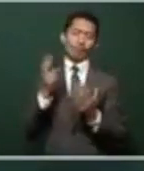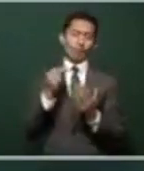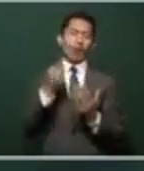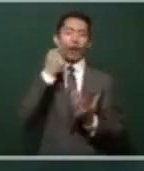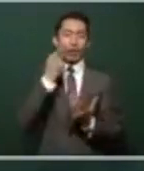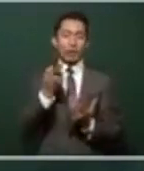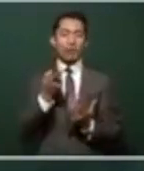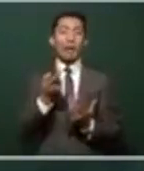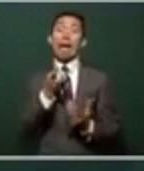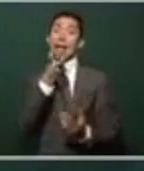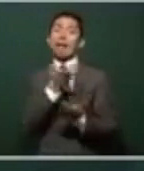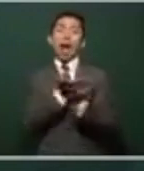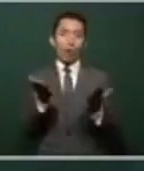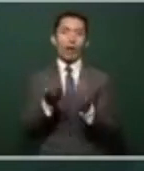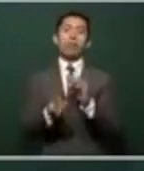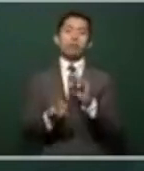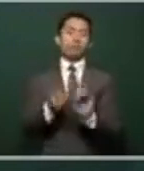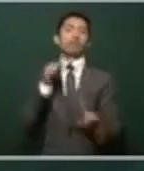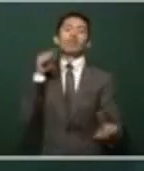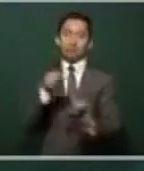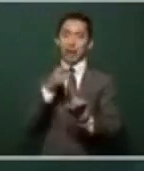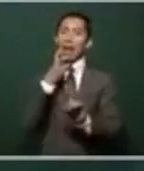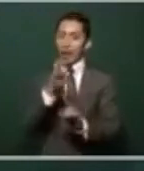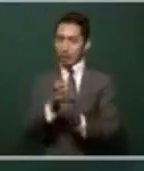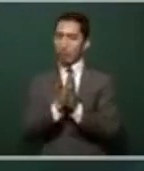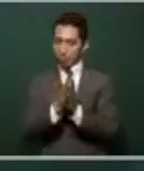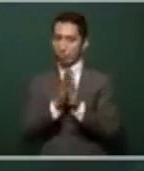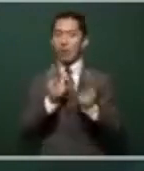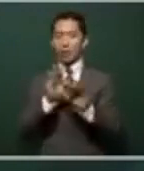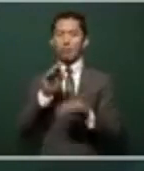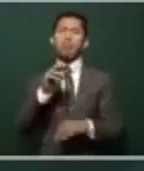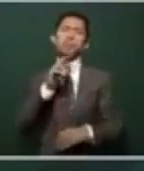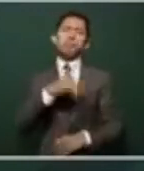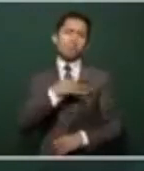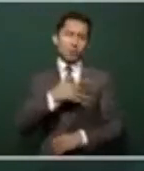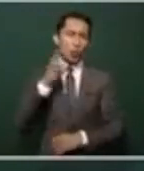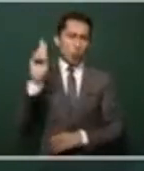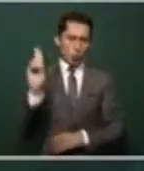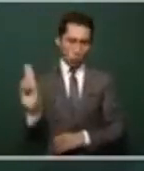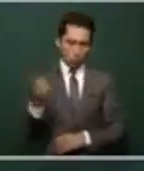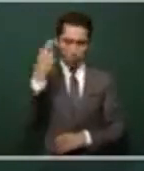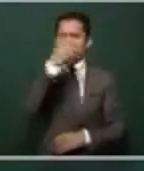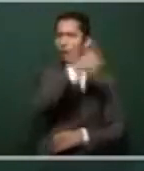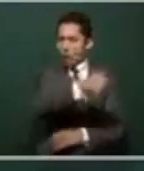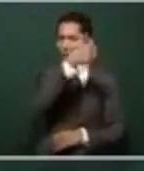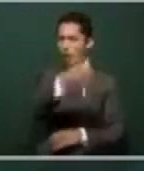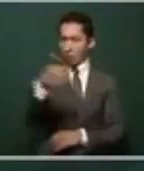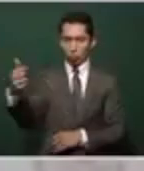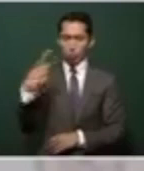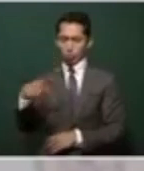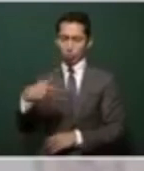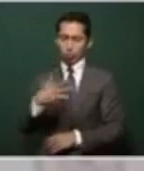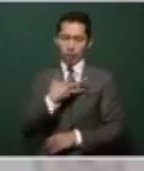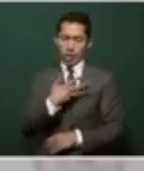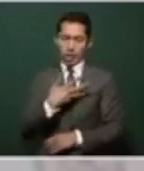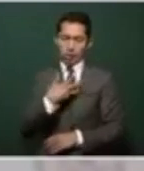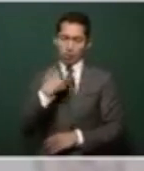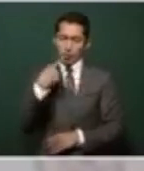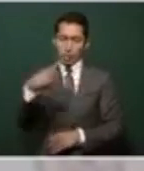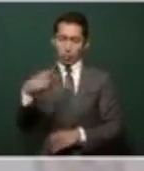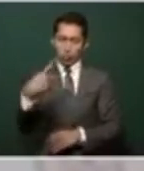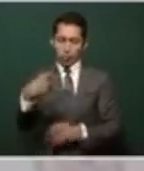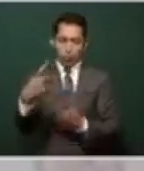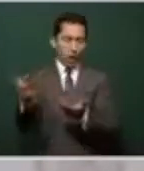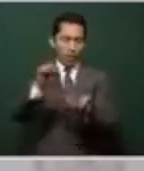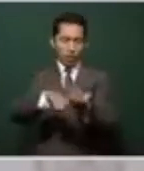trabajar en ese sentido y, respetando la autonomía de las universidades, tienen que